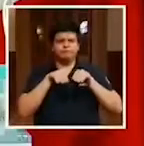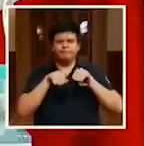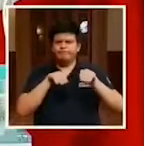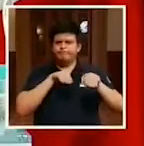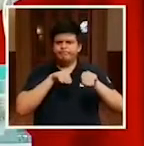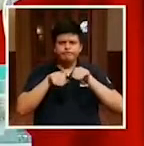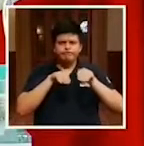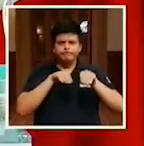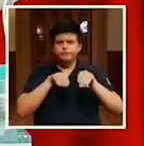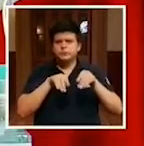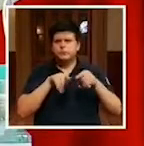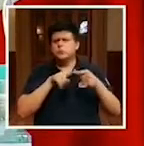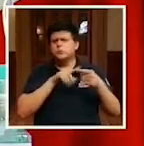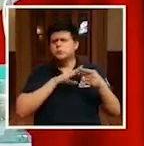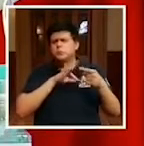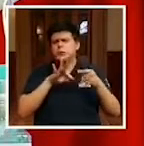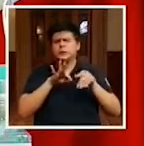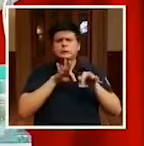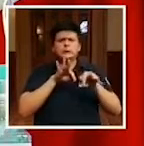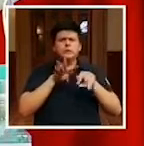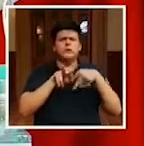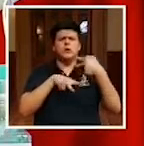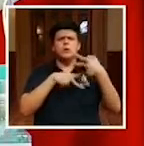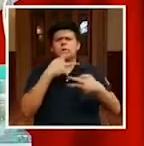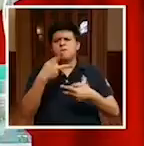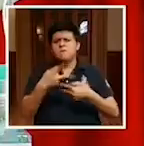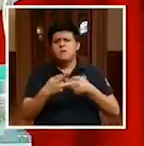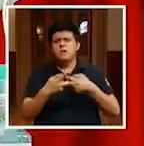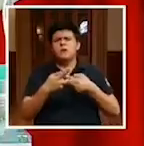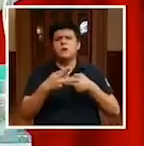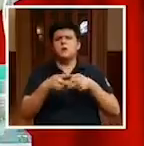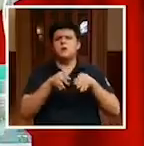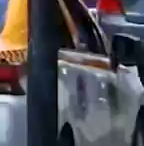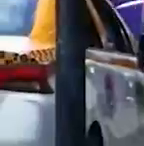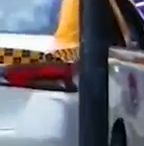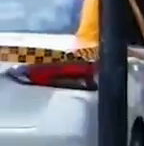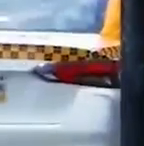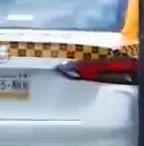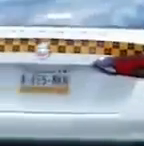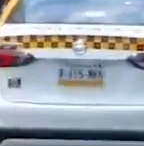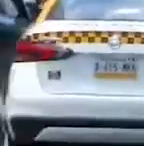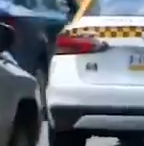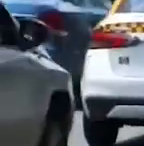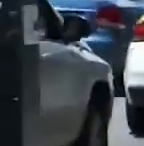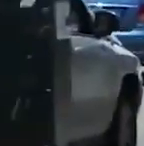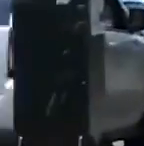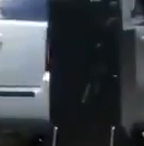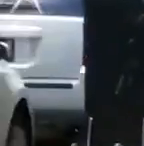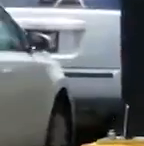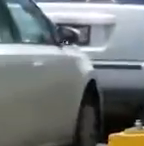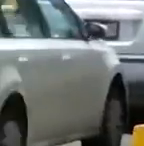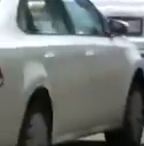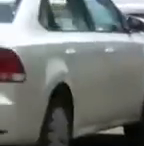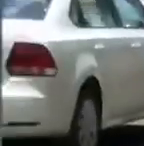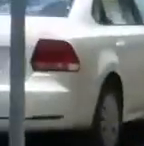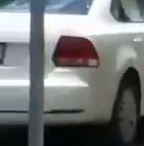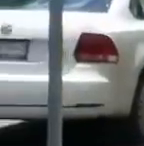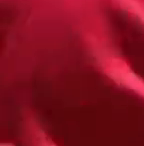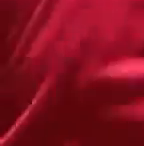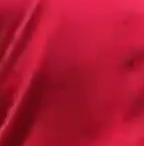sea laboral o ya sea de tipo social. La funcionaria detalló que actualmente